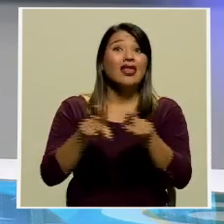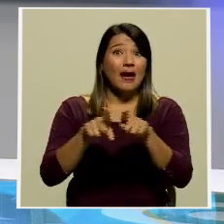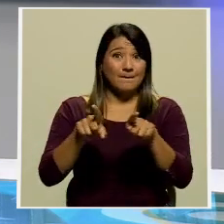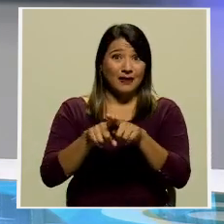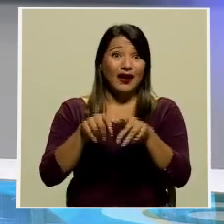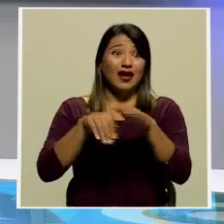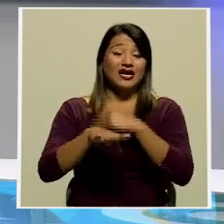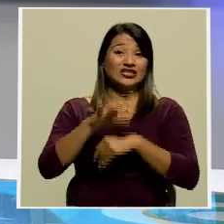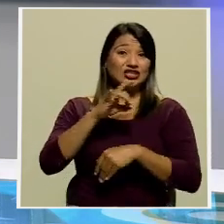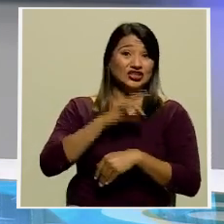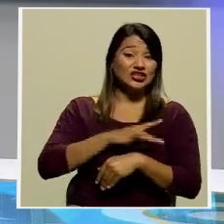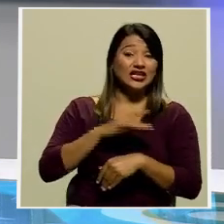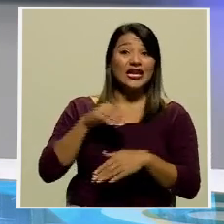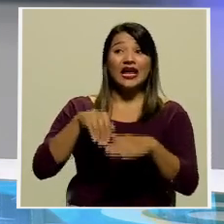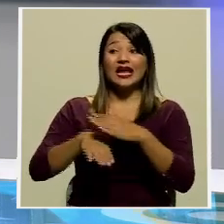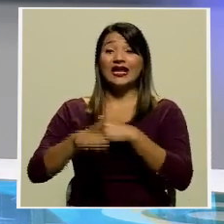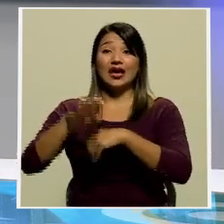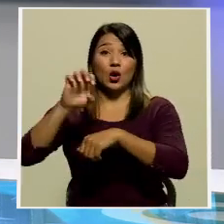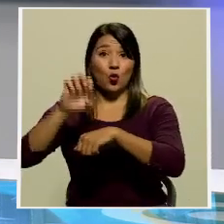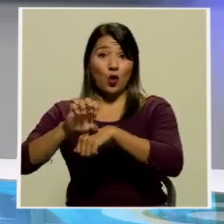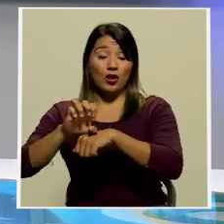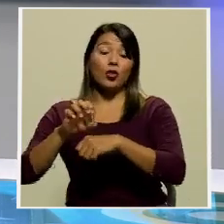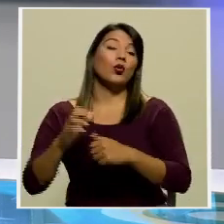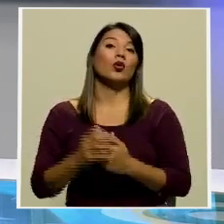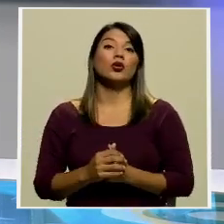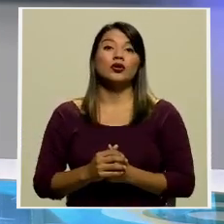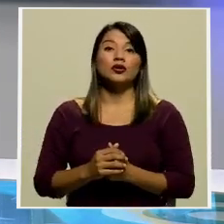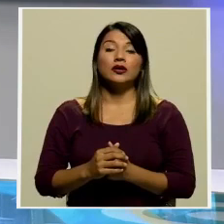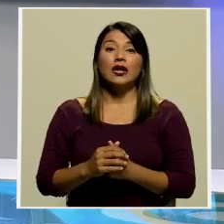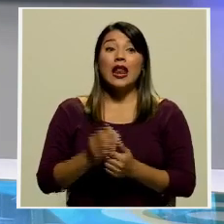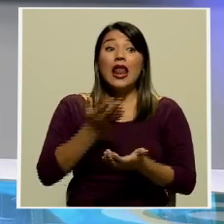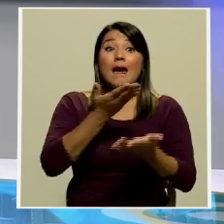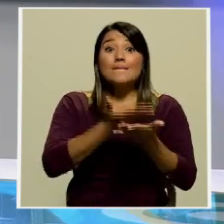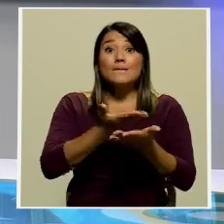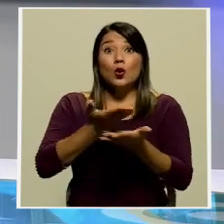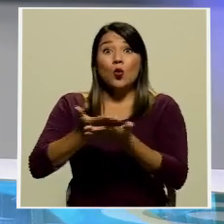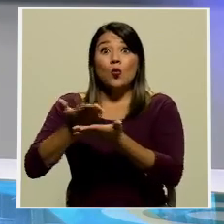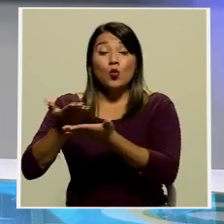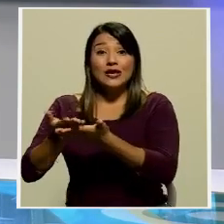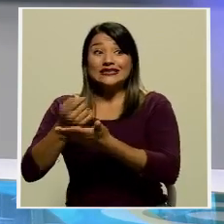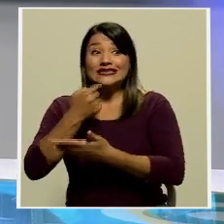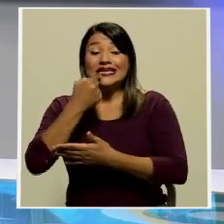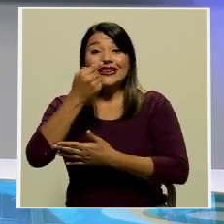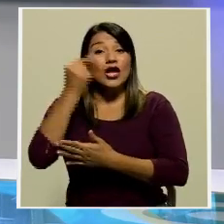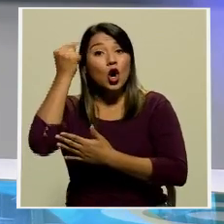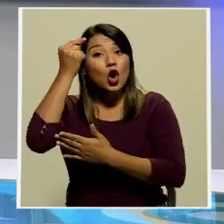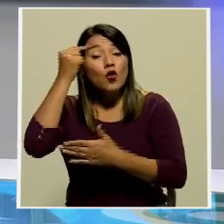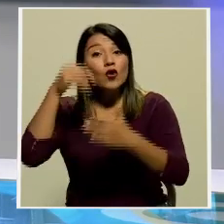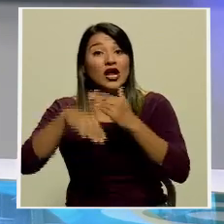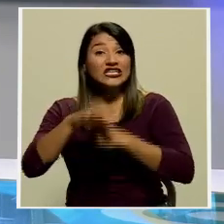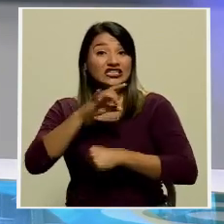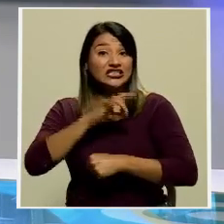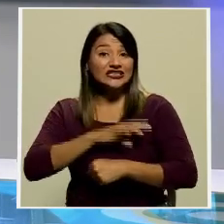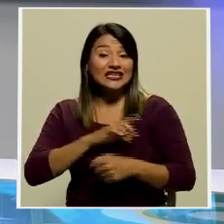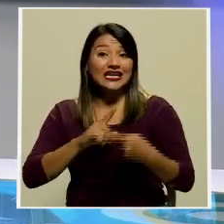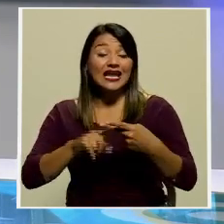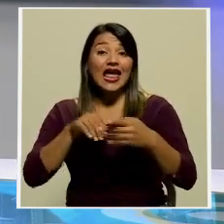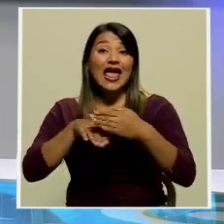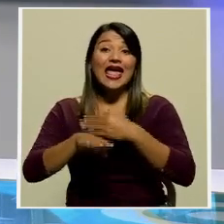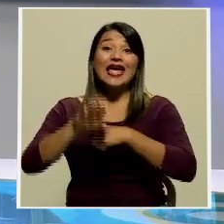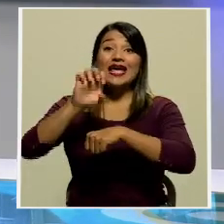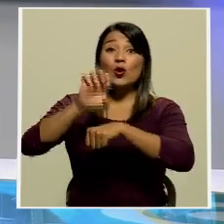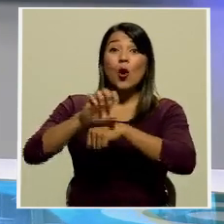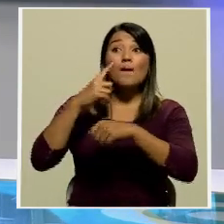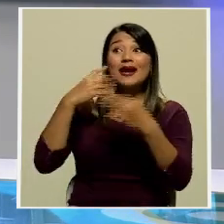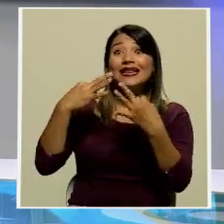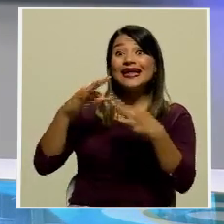y en Ecuador. Las fórmulas que propusieron los gobiernos de Chile y de Ecuador para bajar su